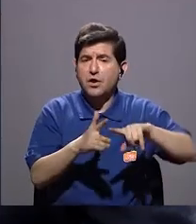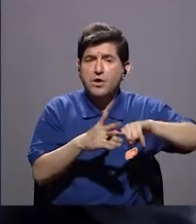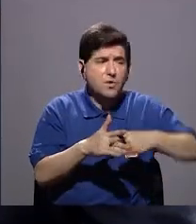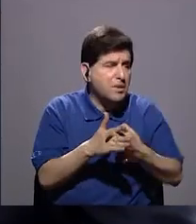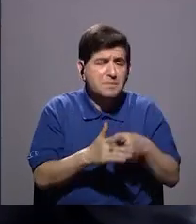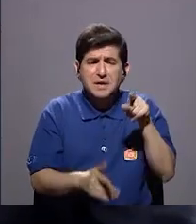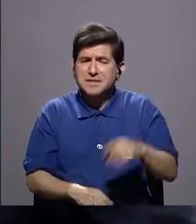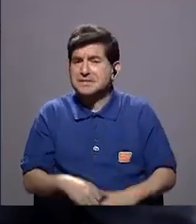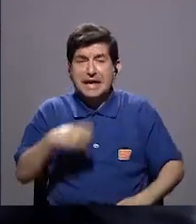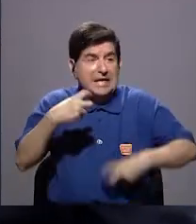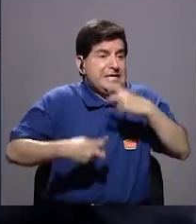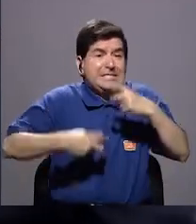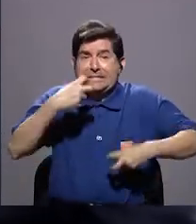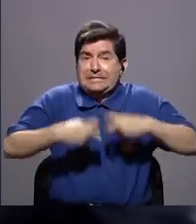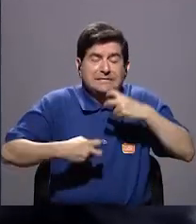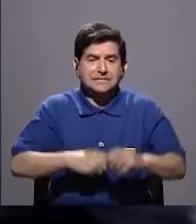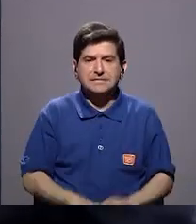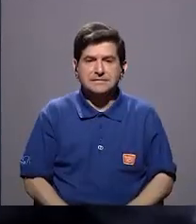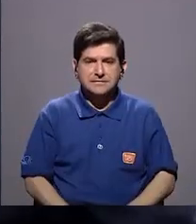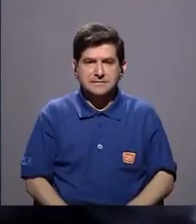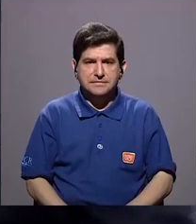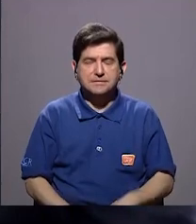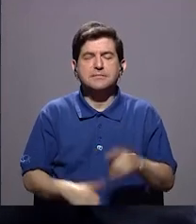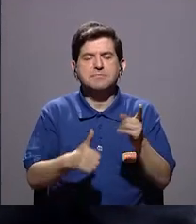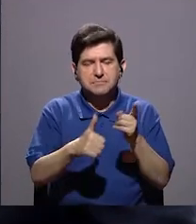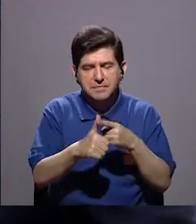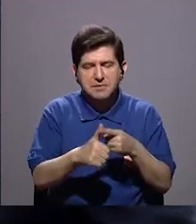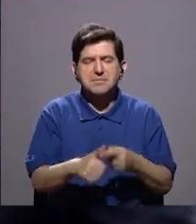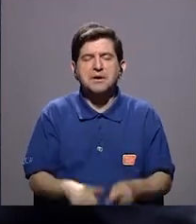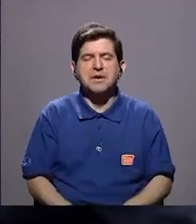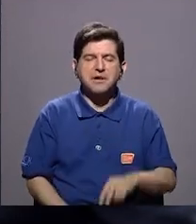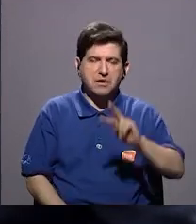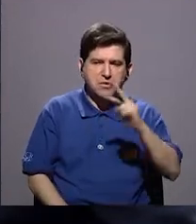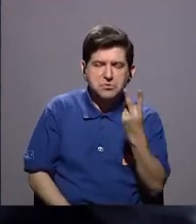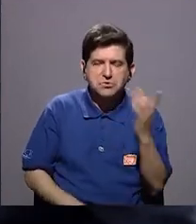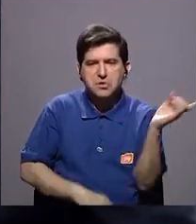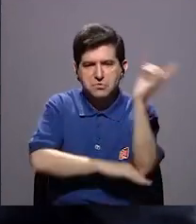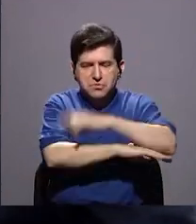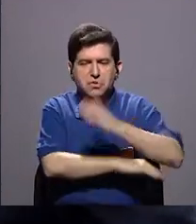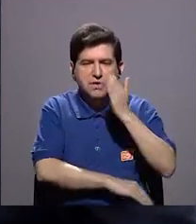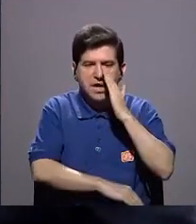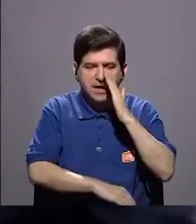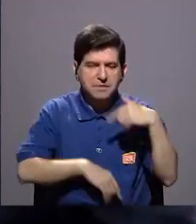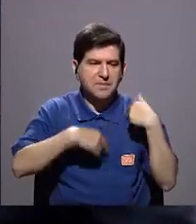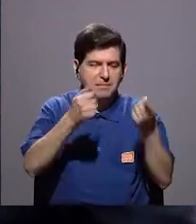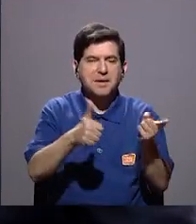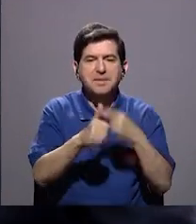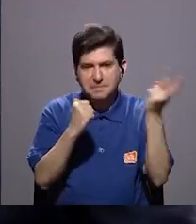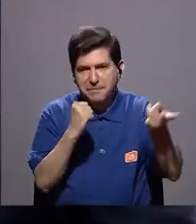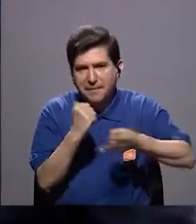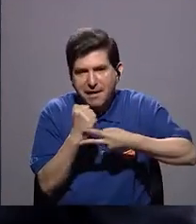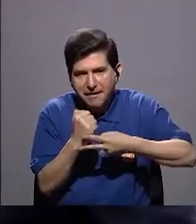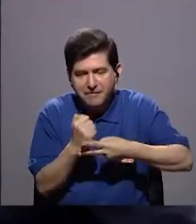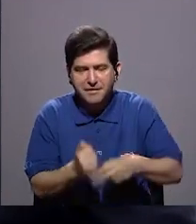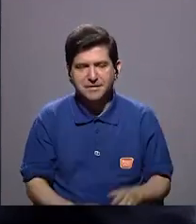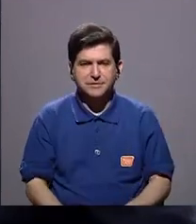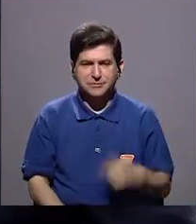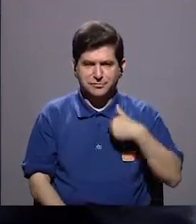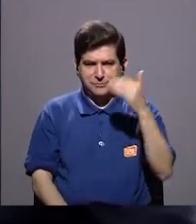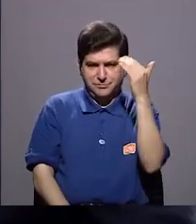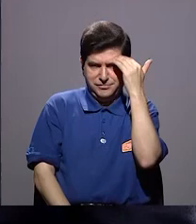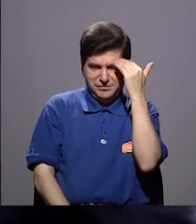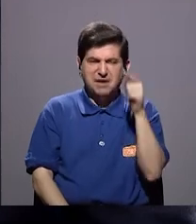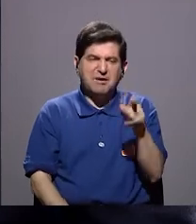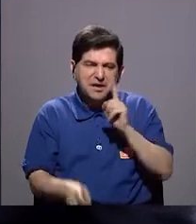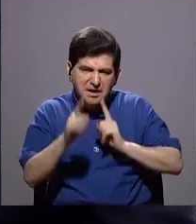empiece a hacer una crisis, pues no tiene que quedar claro que el primero, el segundo día que la mamá lo lleva por primera vez, ¿verdad? Que el